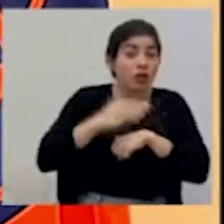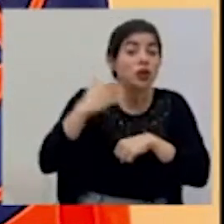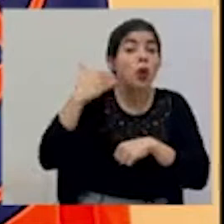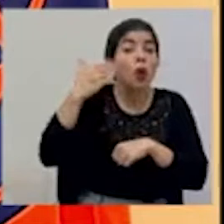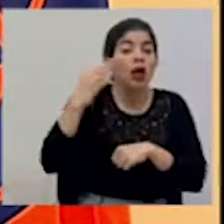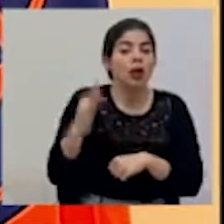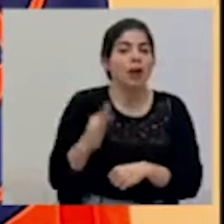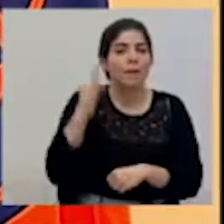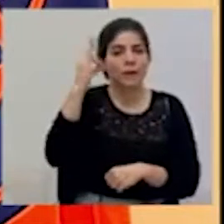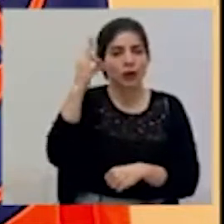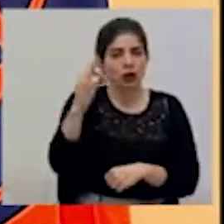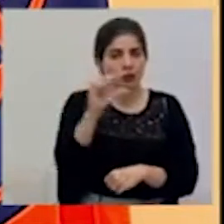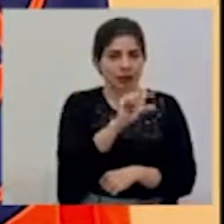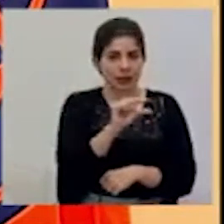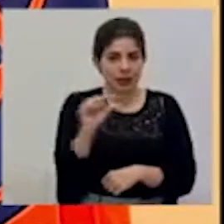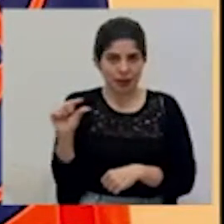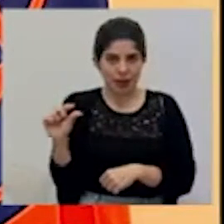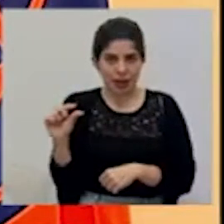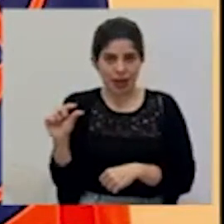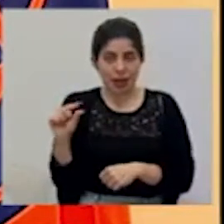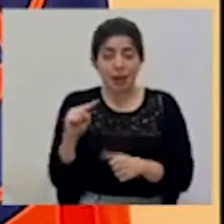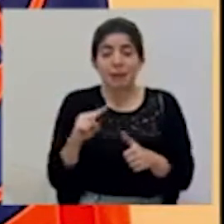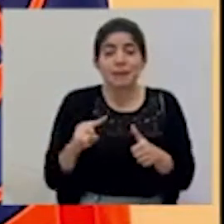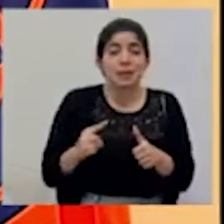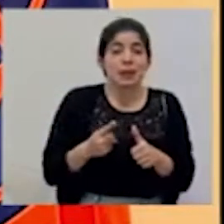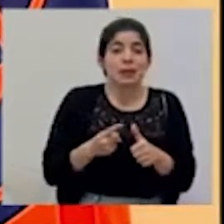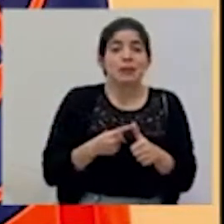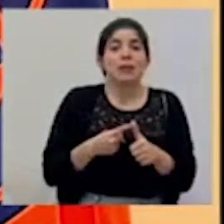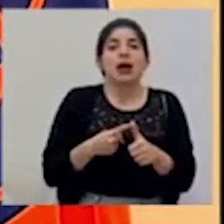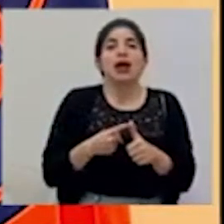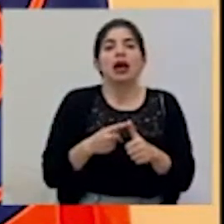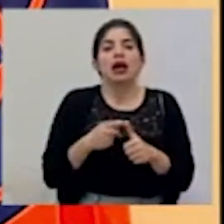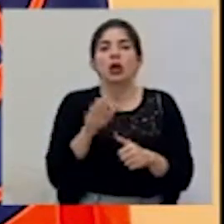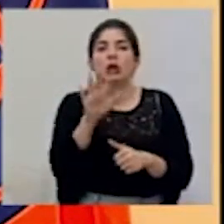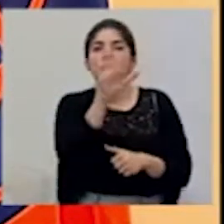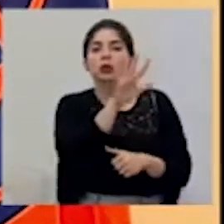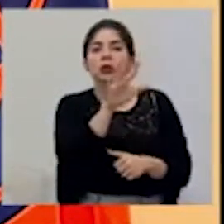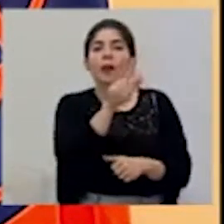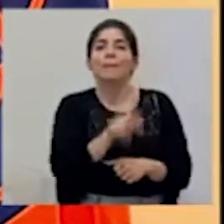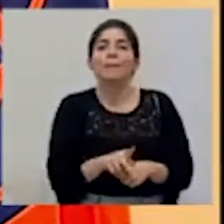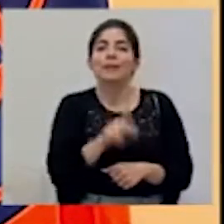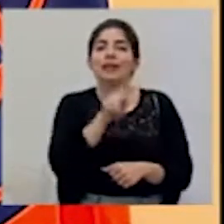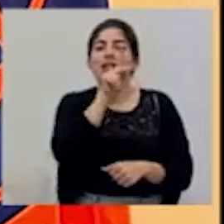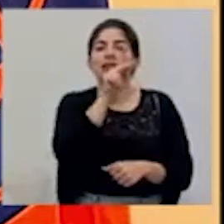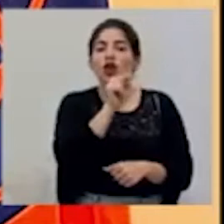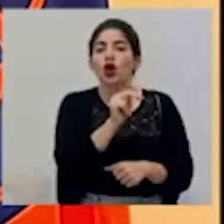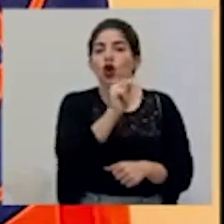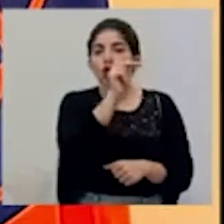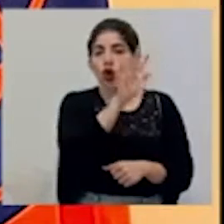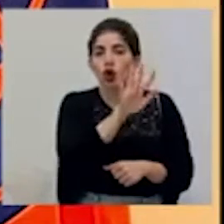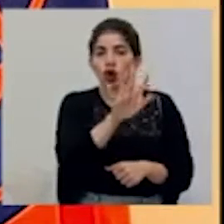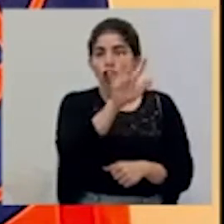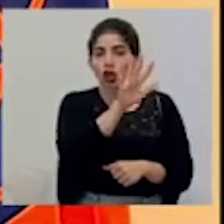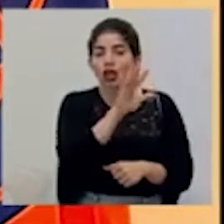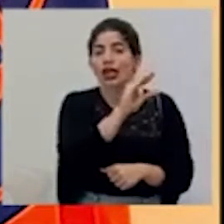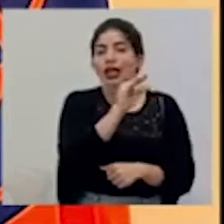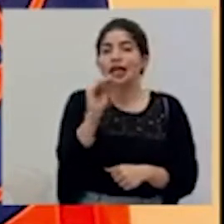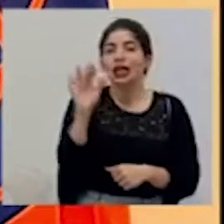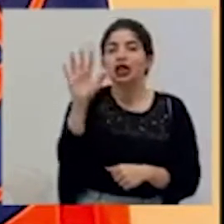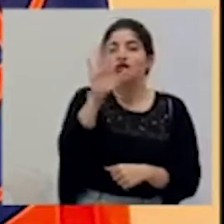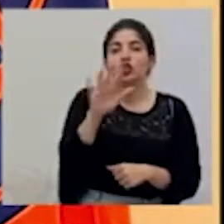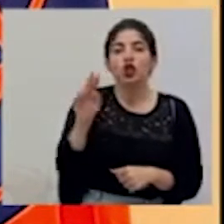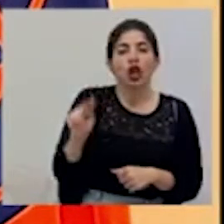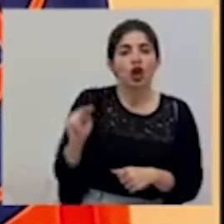próxima semana y preliminarmente se establecerían las zonas de Pacífico Norte y la zona